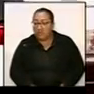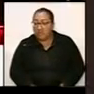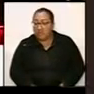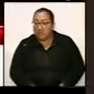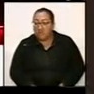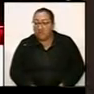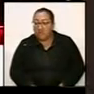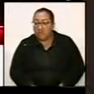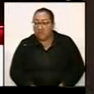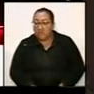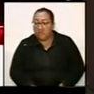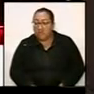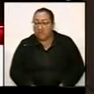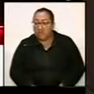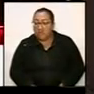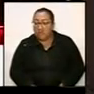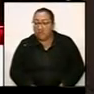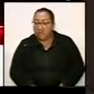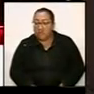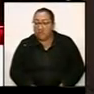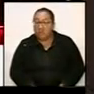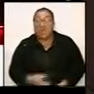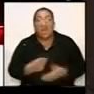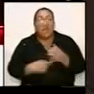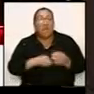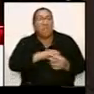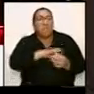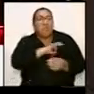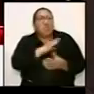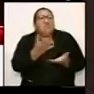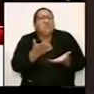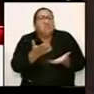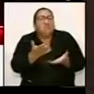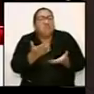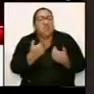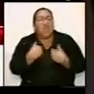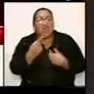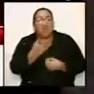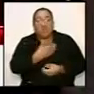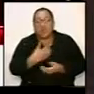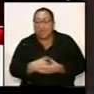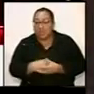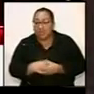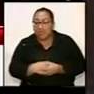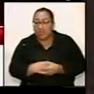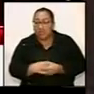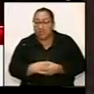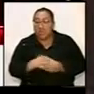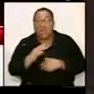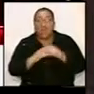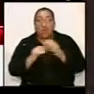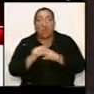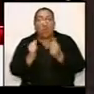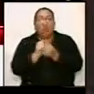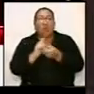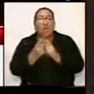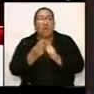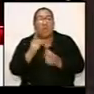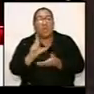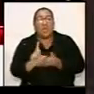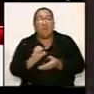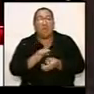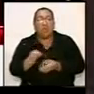favor. ¿Qué méritos ha obtenido justamente el presidente de la reconstrucción con cambios de